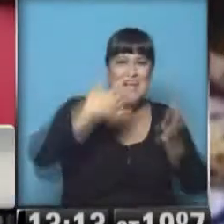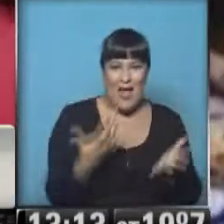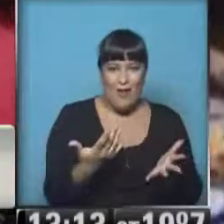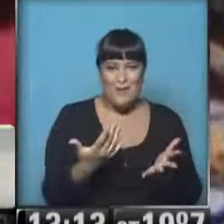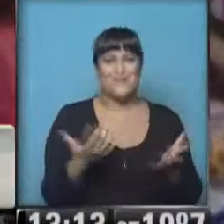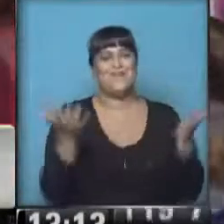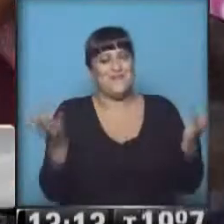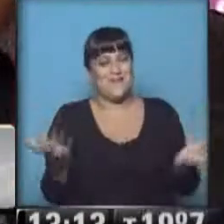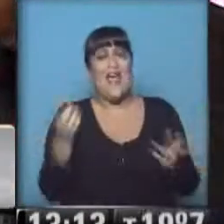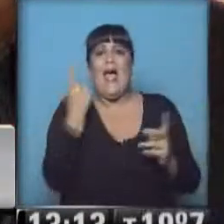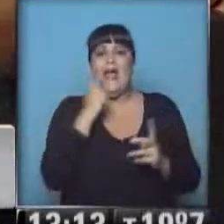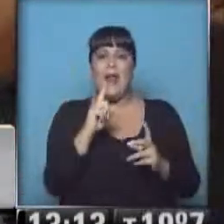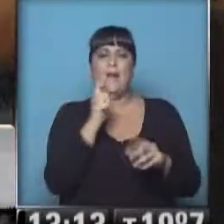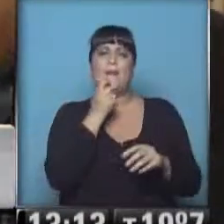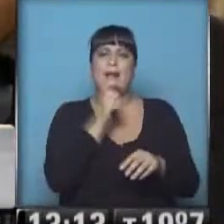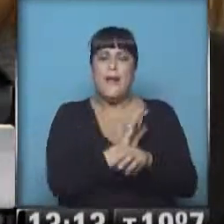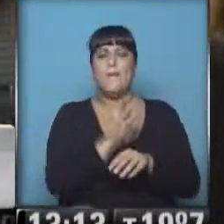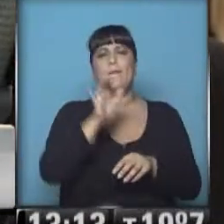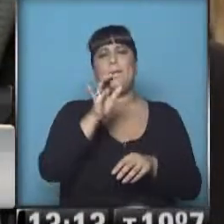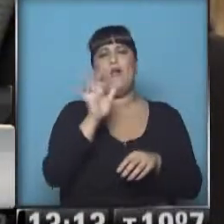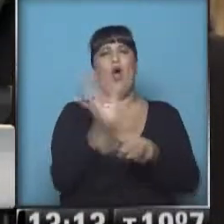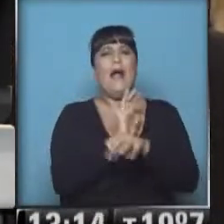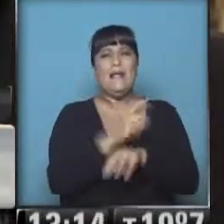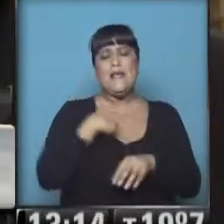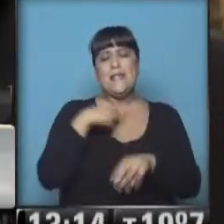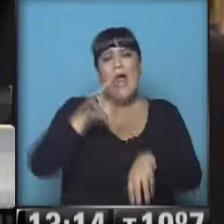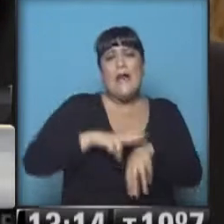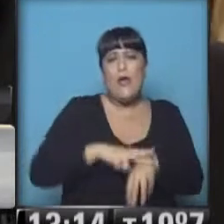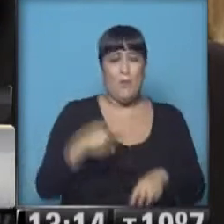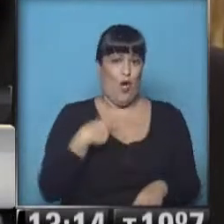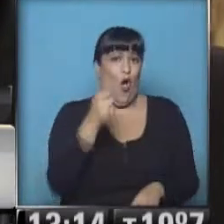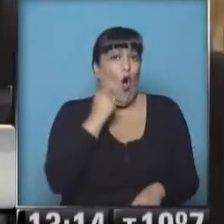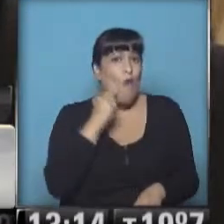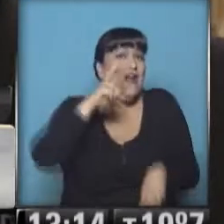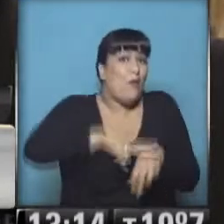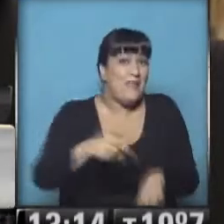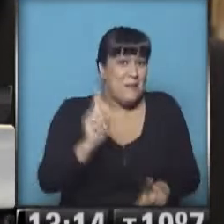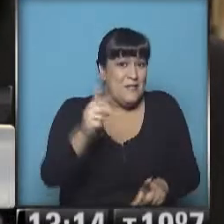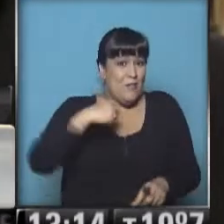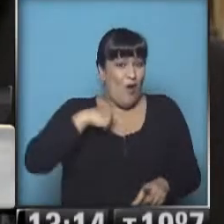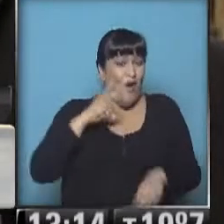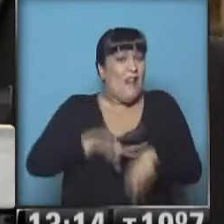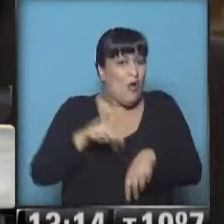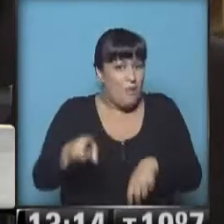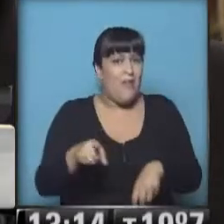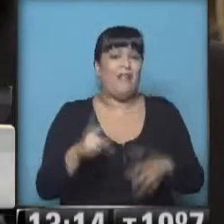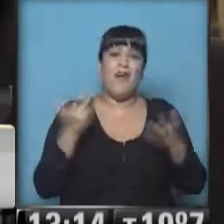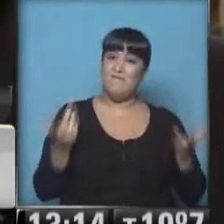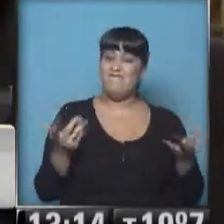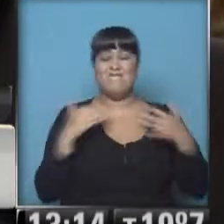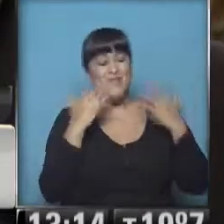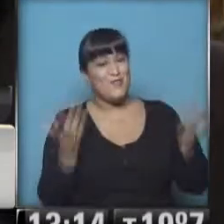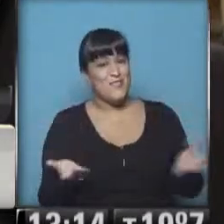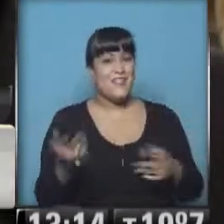un artista se recomiende a sí mismo que un hombre se recomiende a sí mismo no es un poco enojo no sé